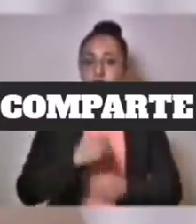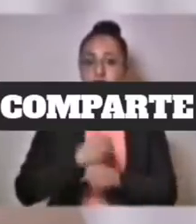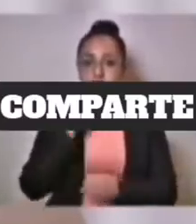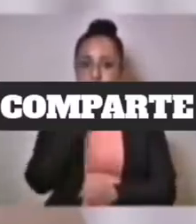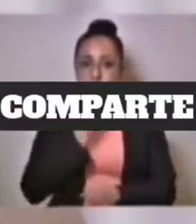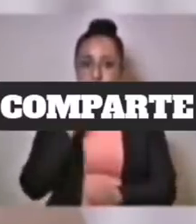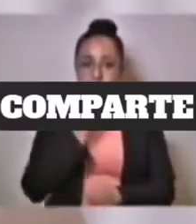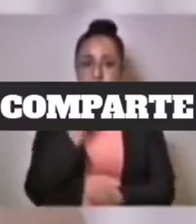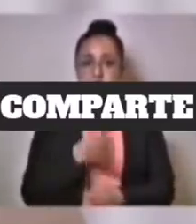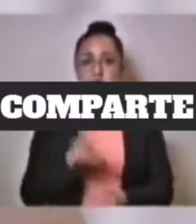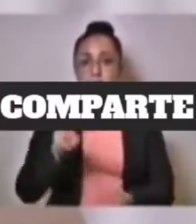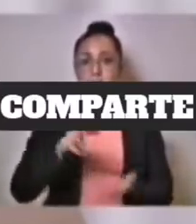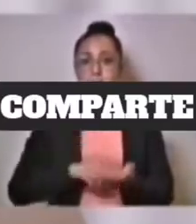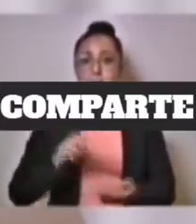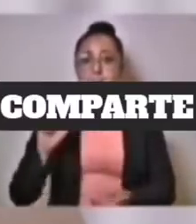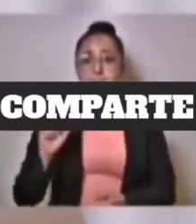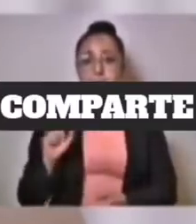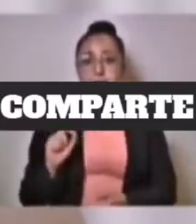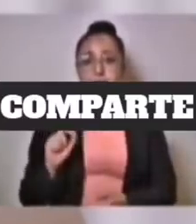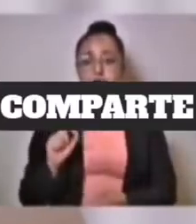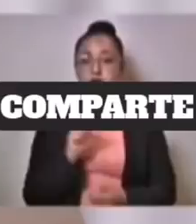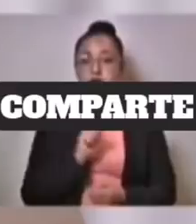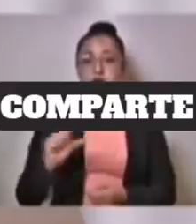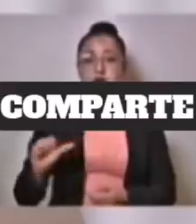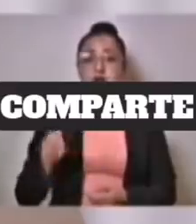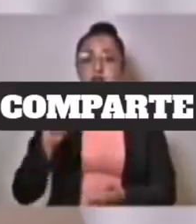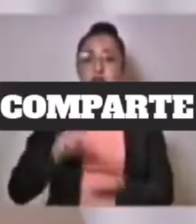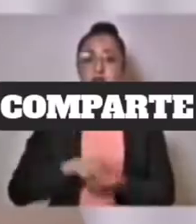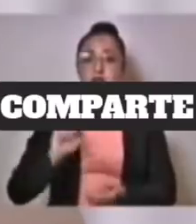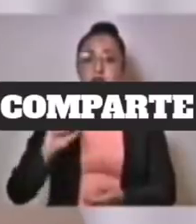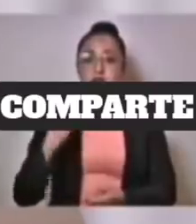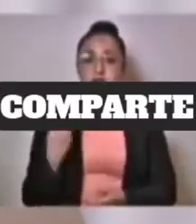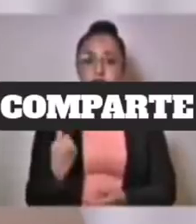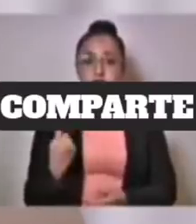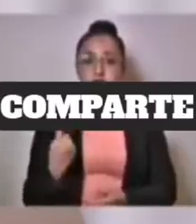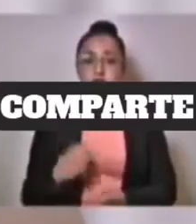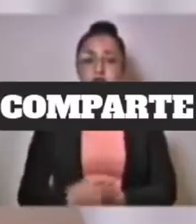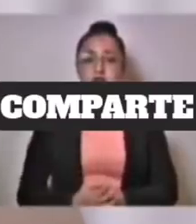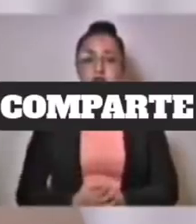escolar 2020-2021.